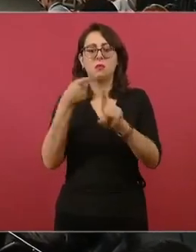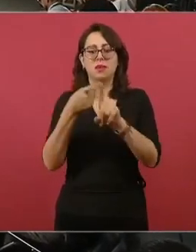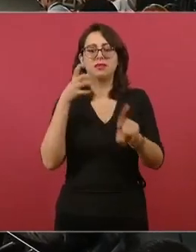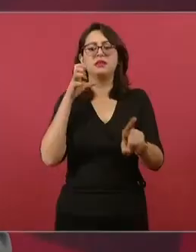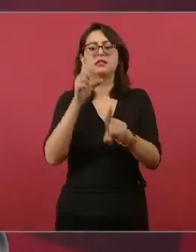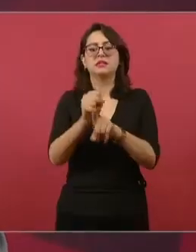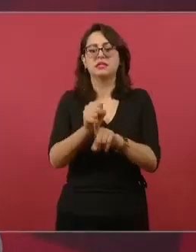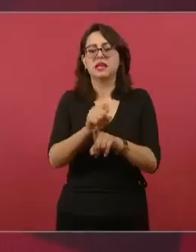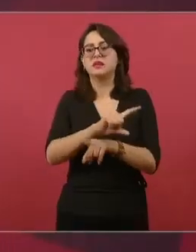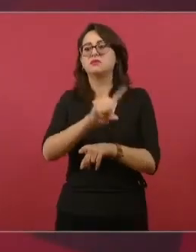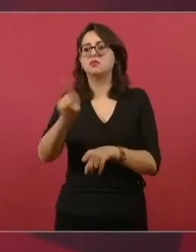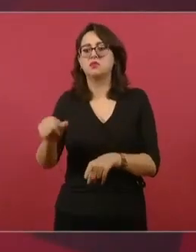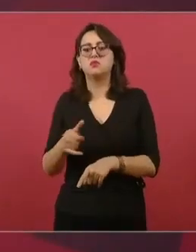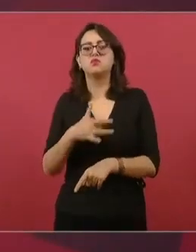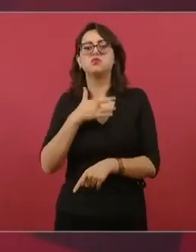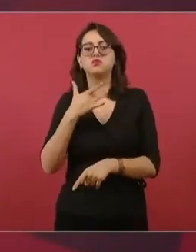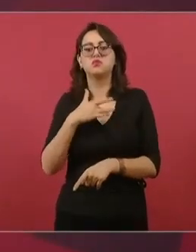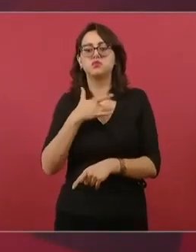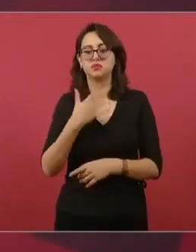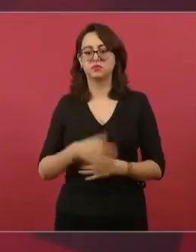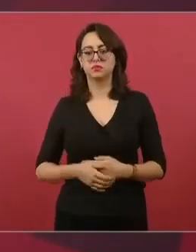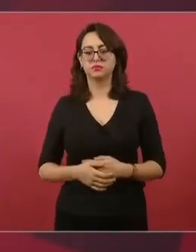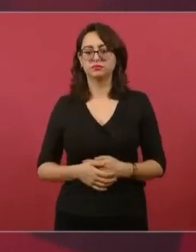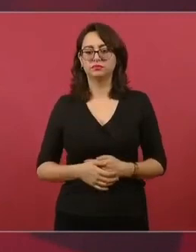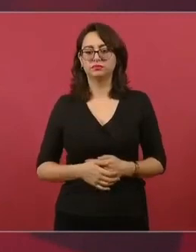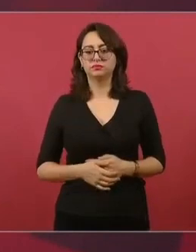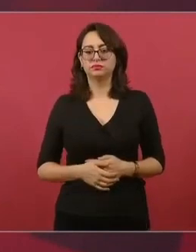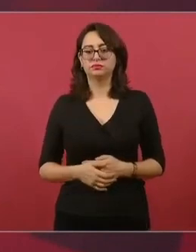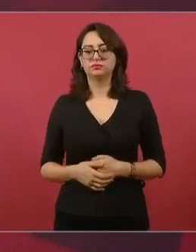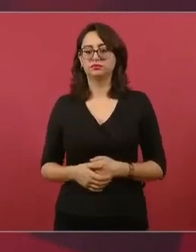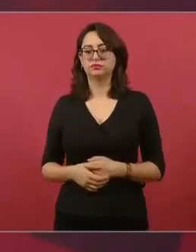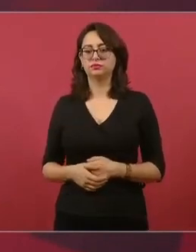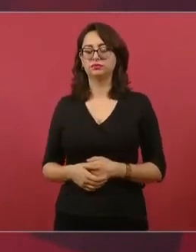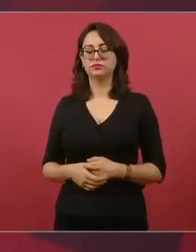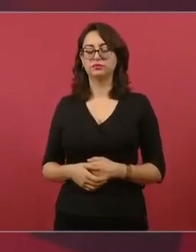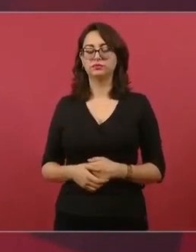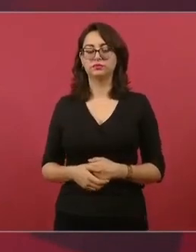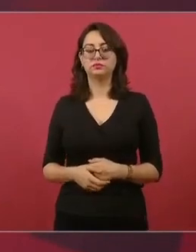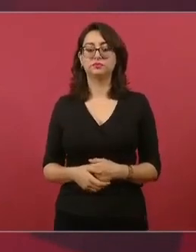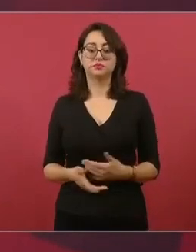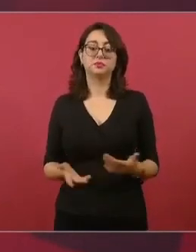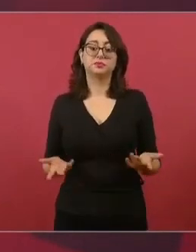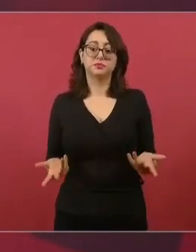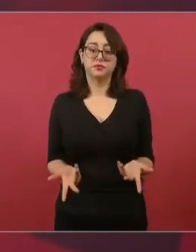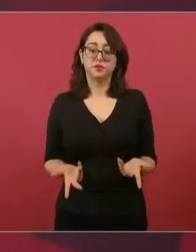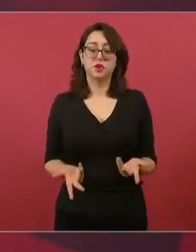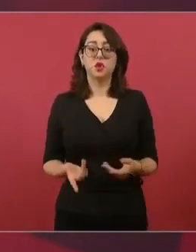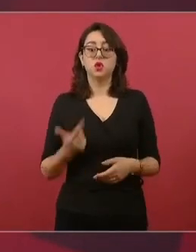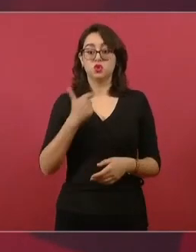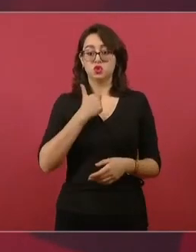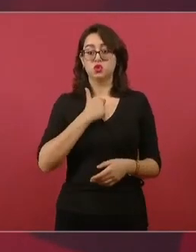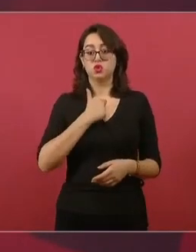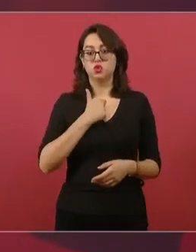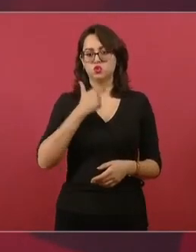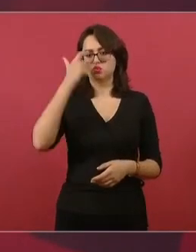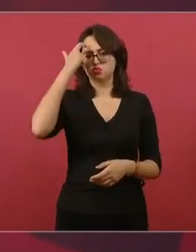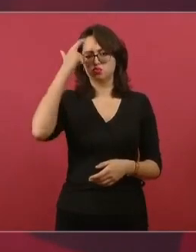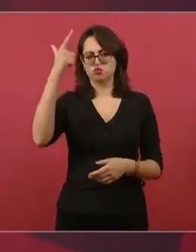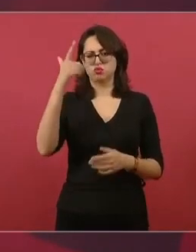escribir, no todo, pero sí, una parte. El libro no es